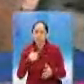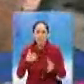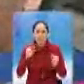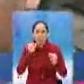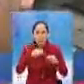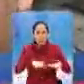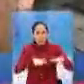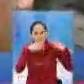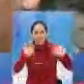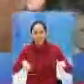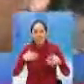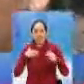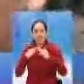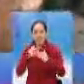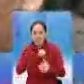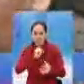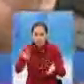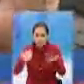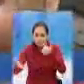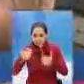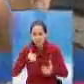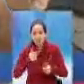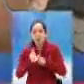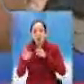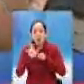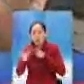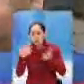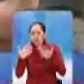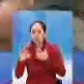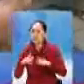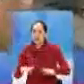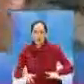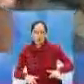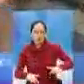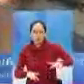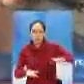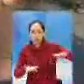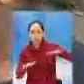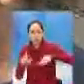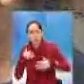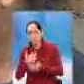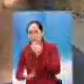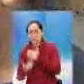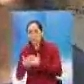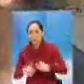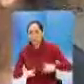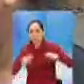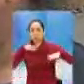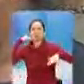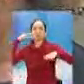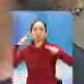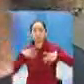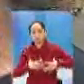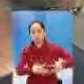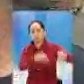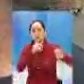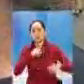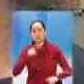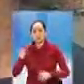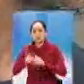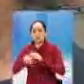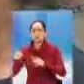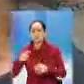ya no fue posible, queriendo sacar las cosas. Cuando veo que venía fuerte la creciente, le dije a mis hijos, salgámonos de aquí porque si no nos va a llevar, y no